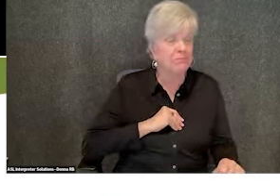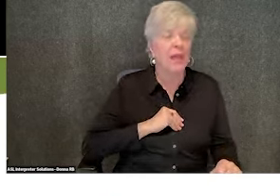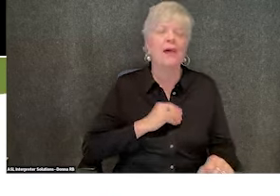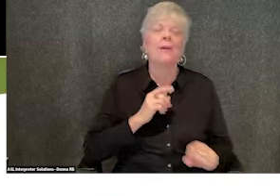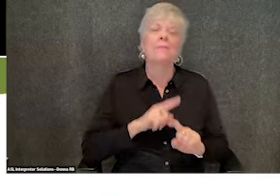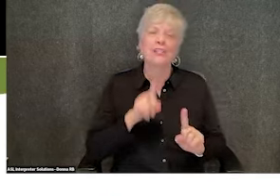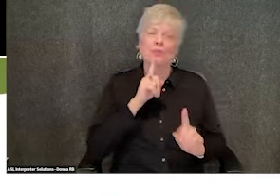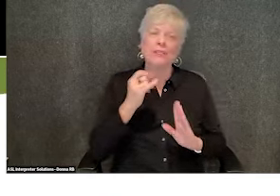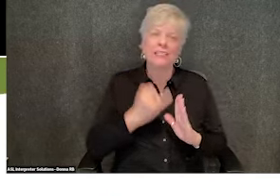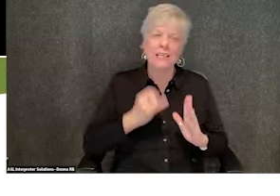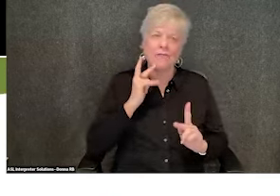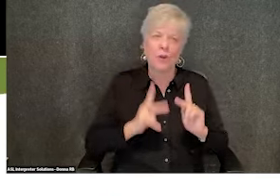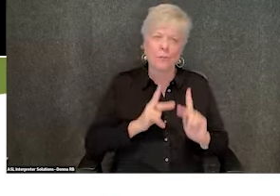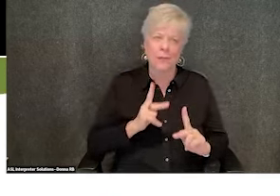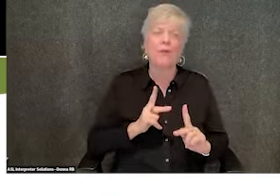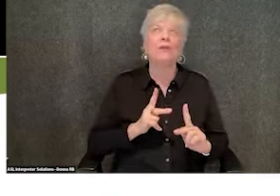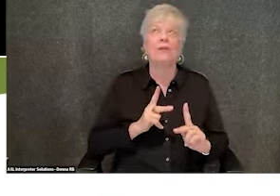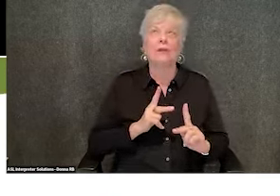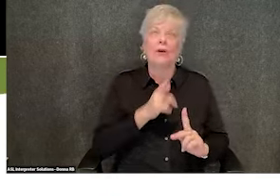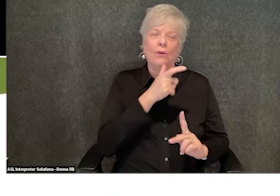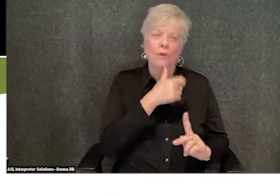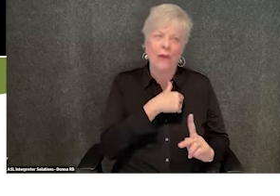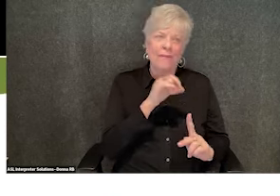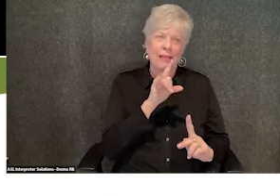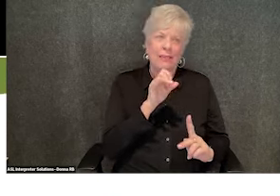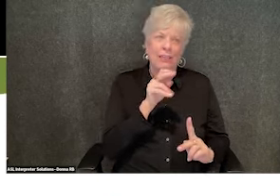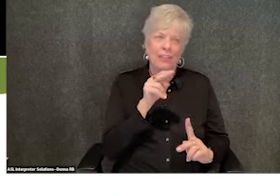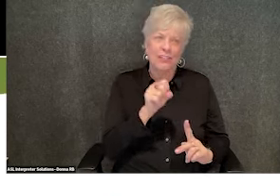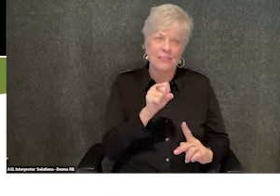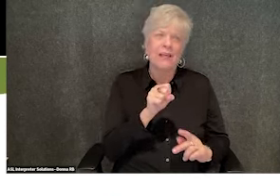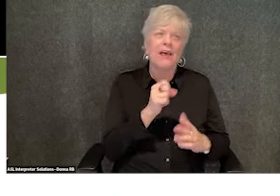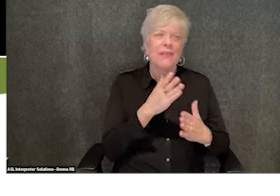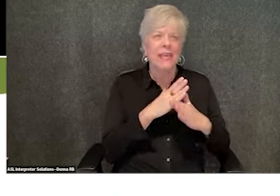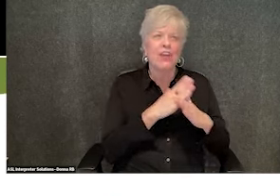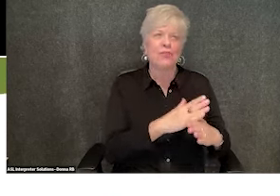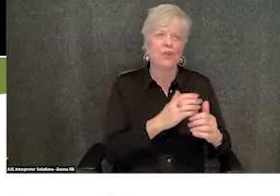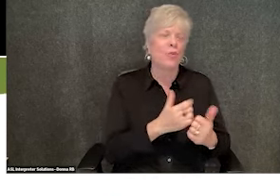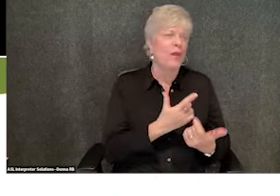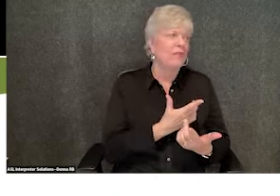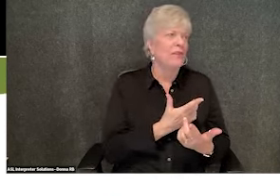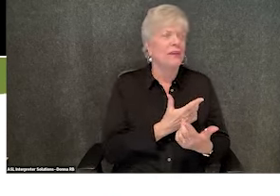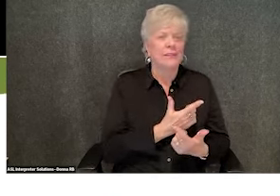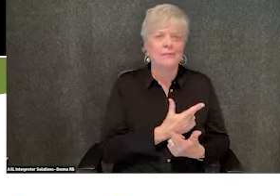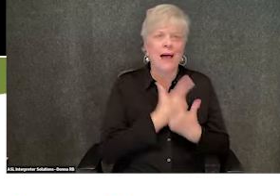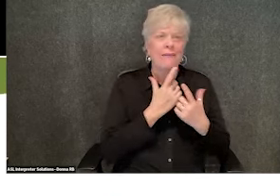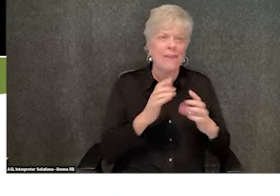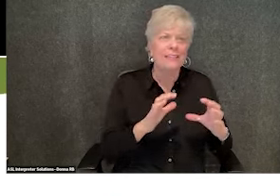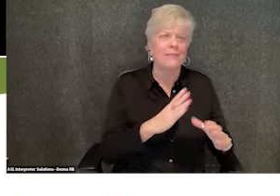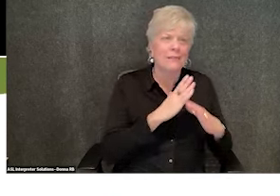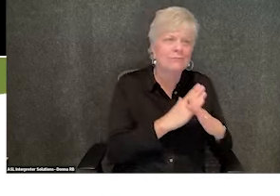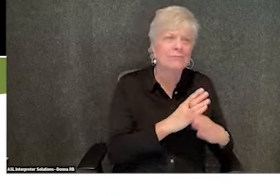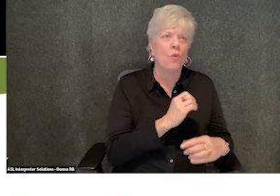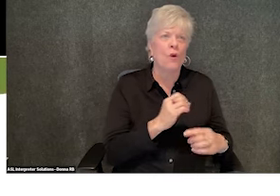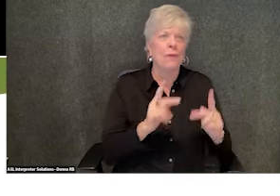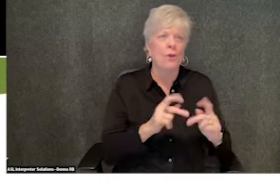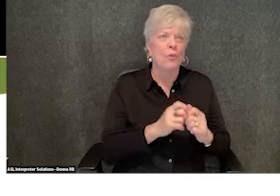de decisiones con apoyo, pero debe ser, nadie le va a decir que no, pero debe ser para la